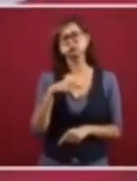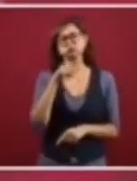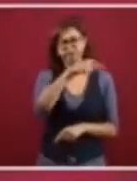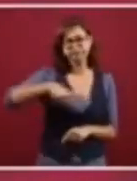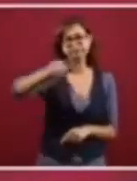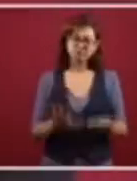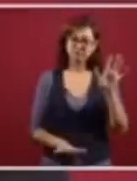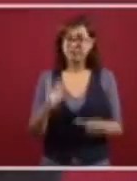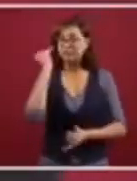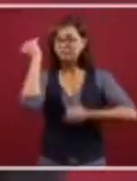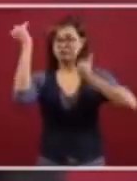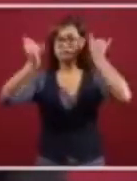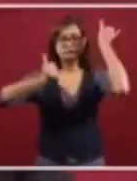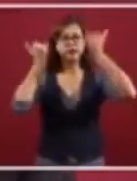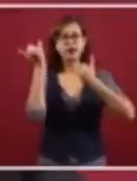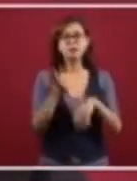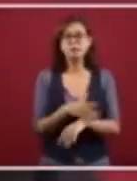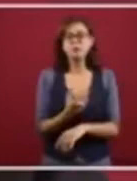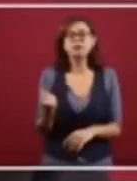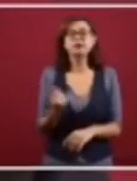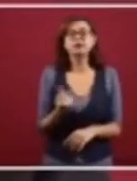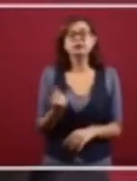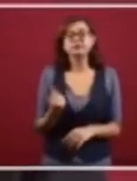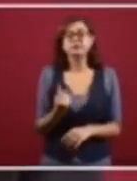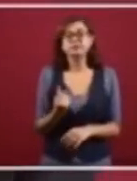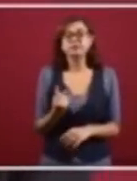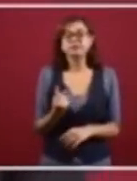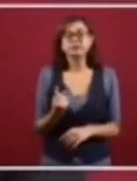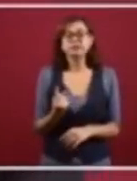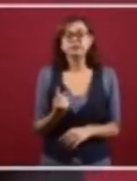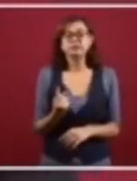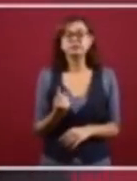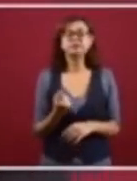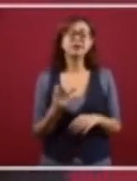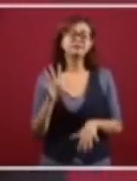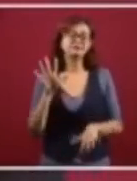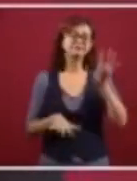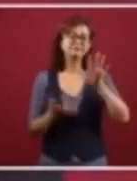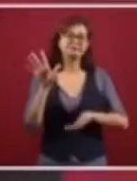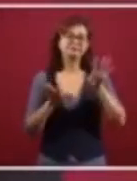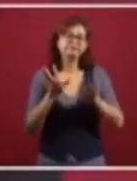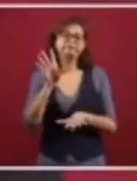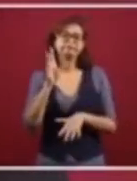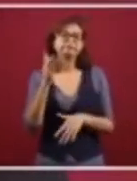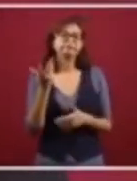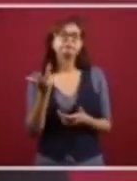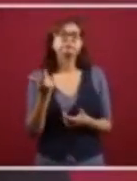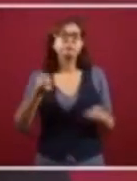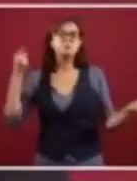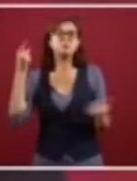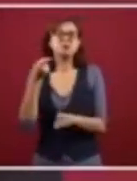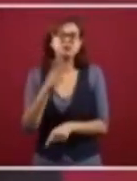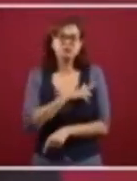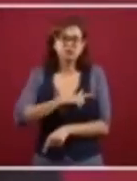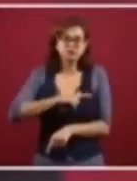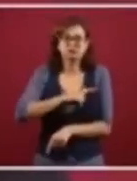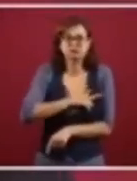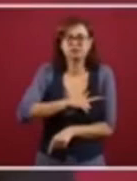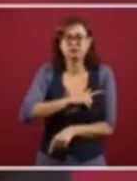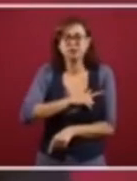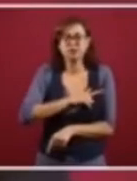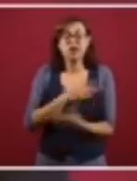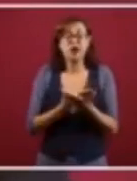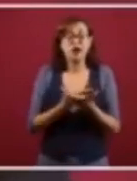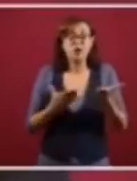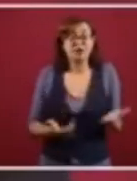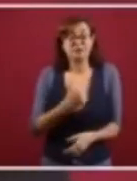ahí, en Hidalgo, porque hay agravios, ¿no?, o resentimientos. Yo lo que